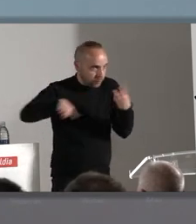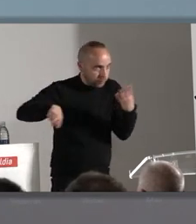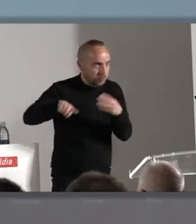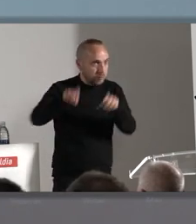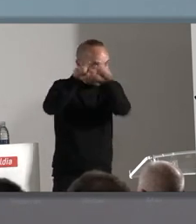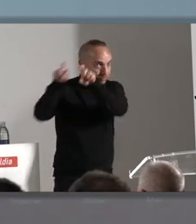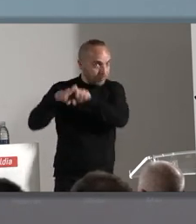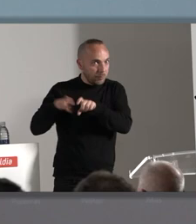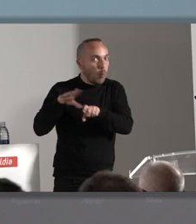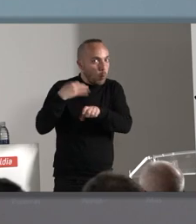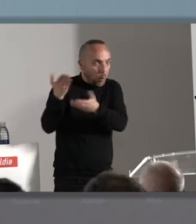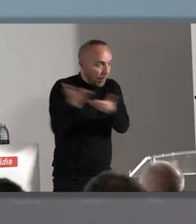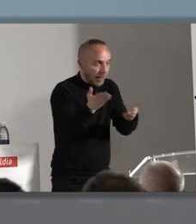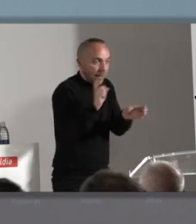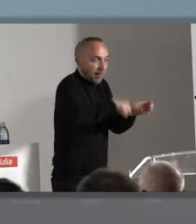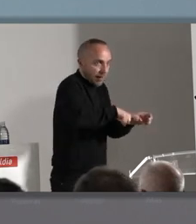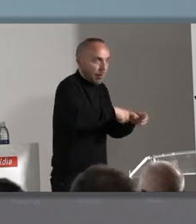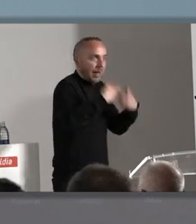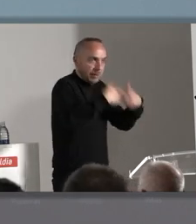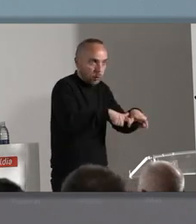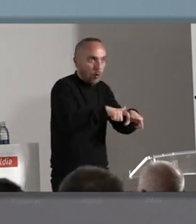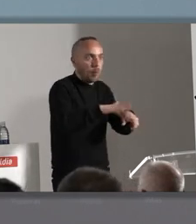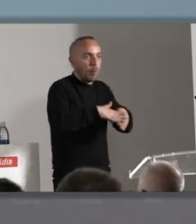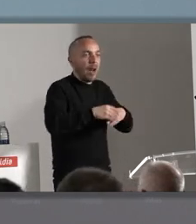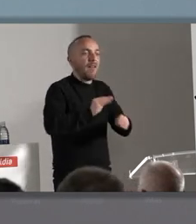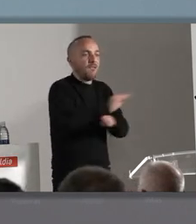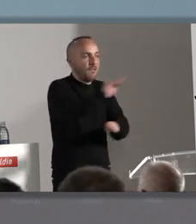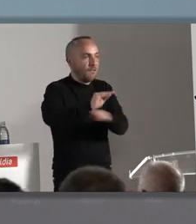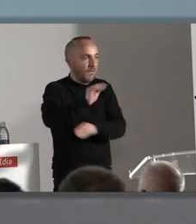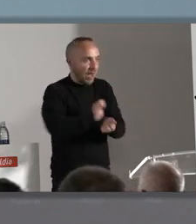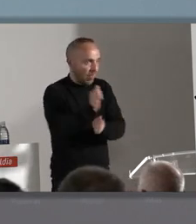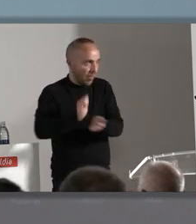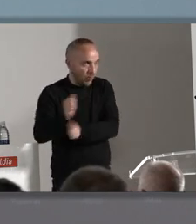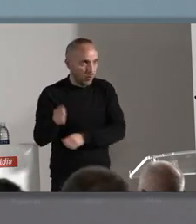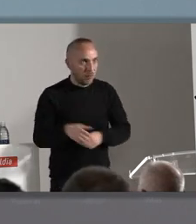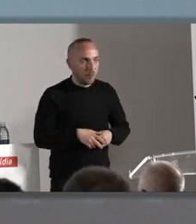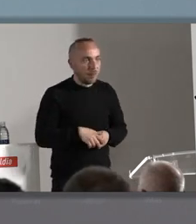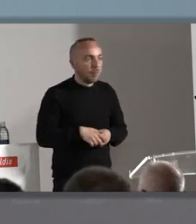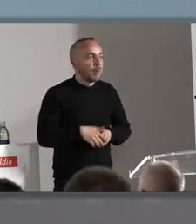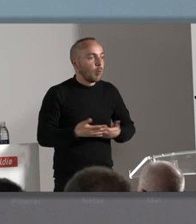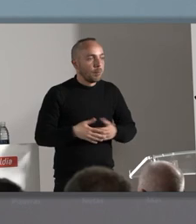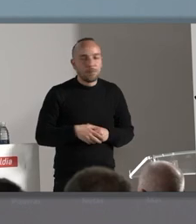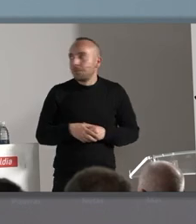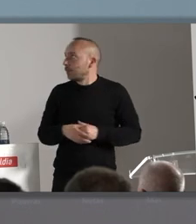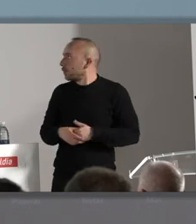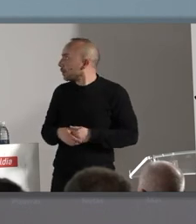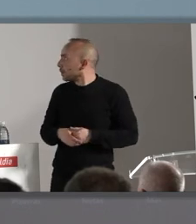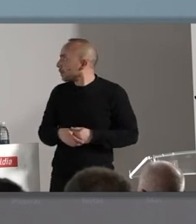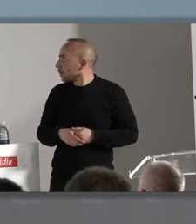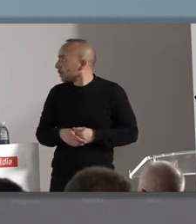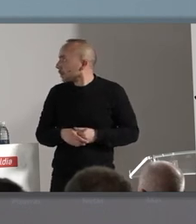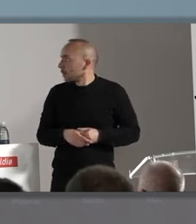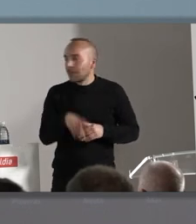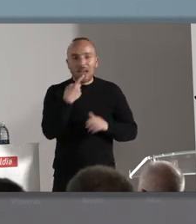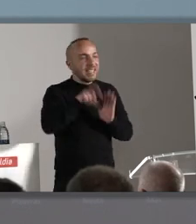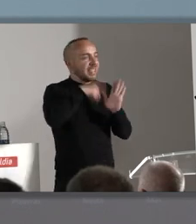también en el sector para que pueda crecer las acciones de financiación. La integralidad, digamos, de políticas porque todas